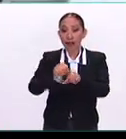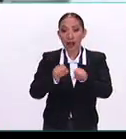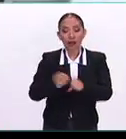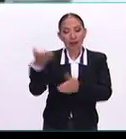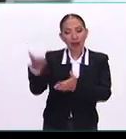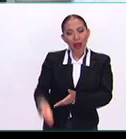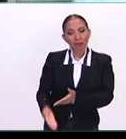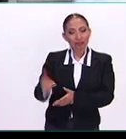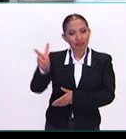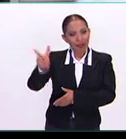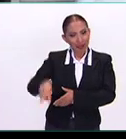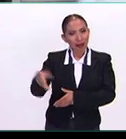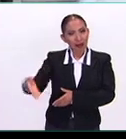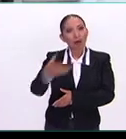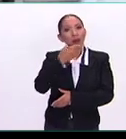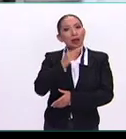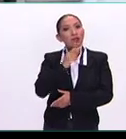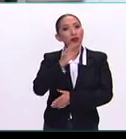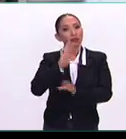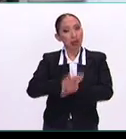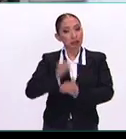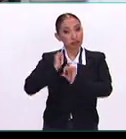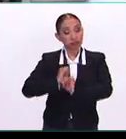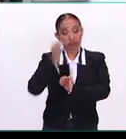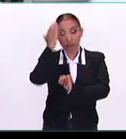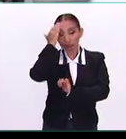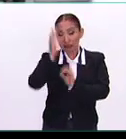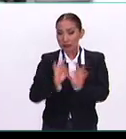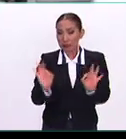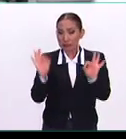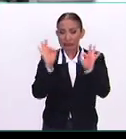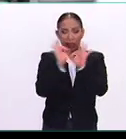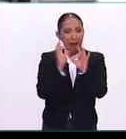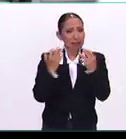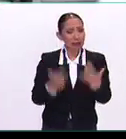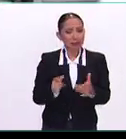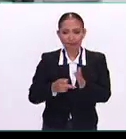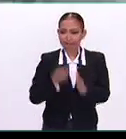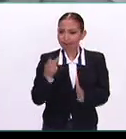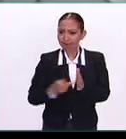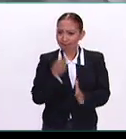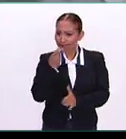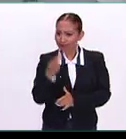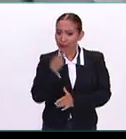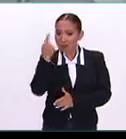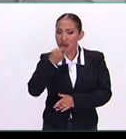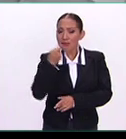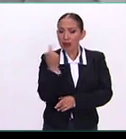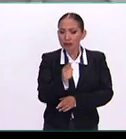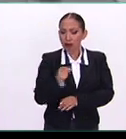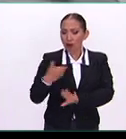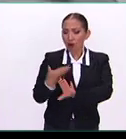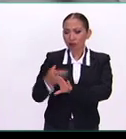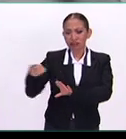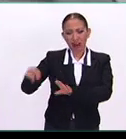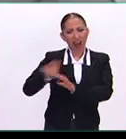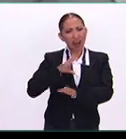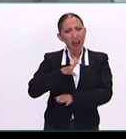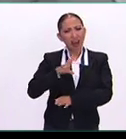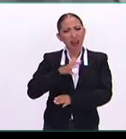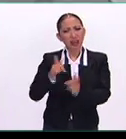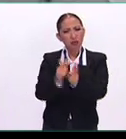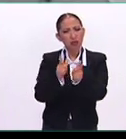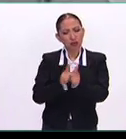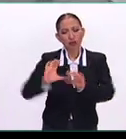Él es, sin duda, la voz más autorizada, intensa e insistente para denunciar la marginación que viven